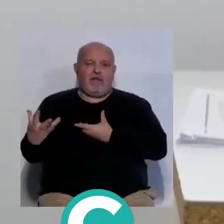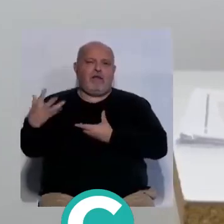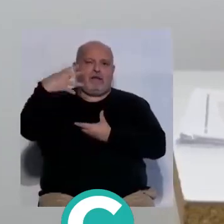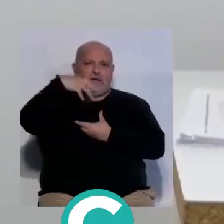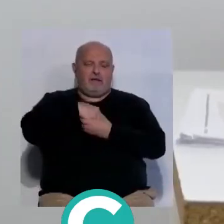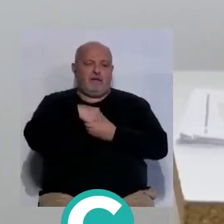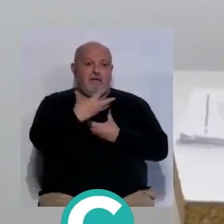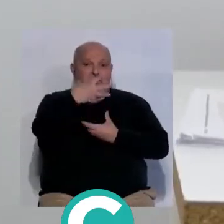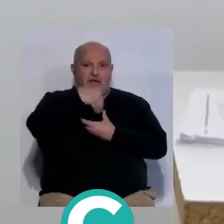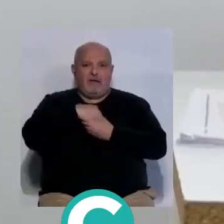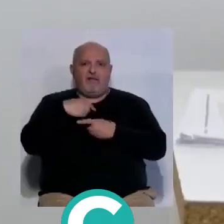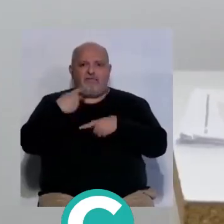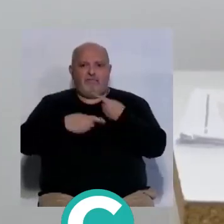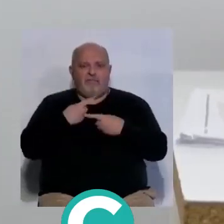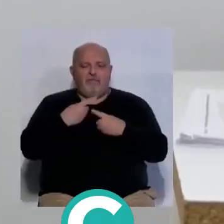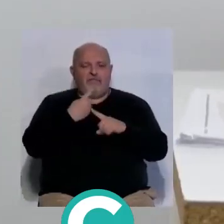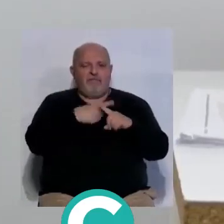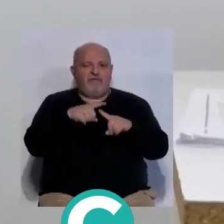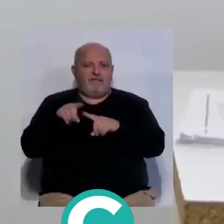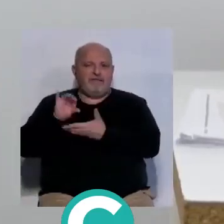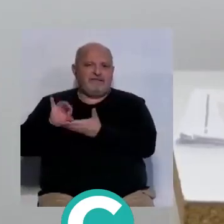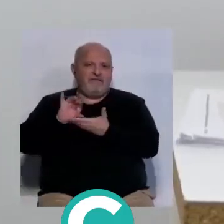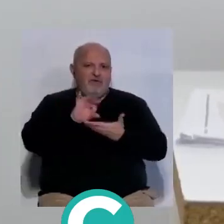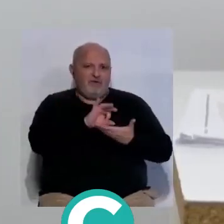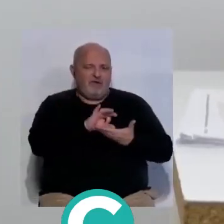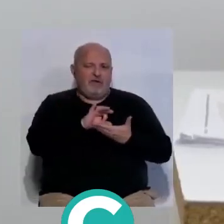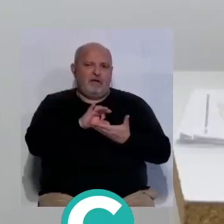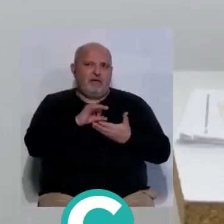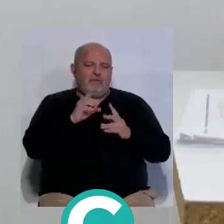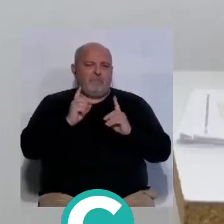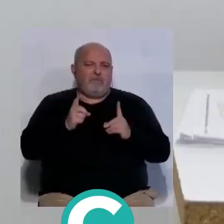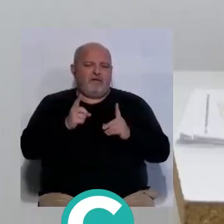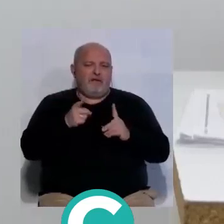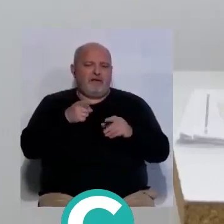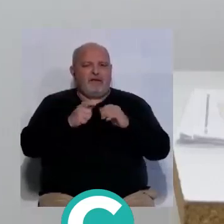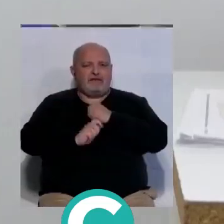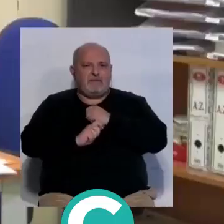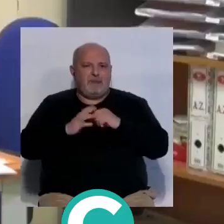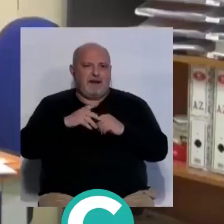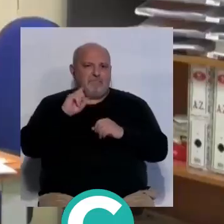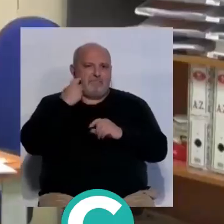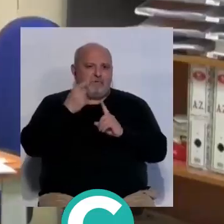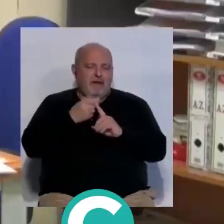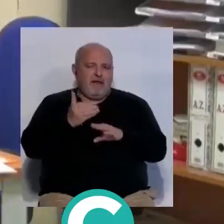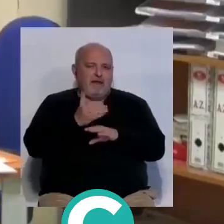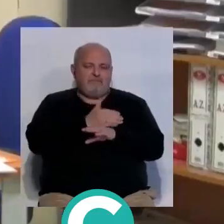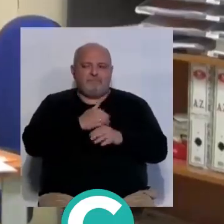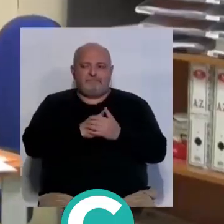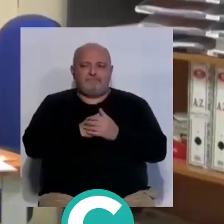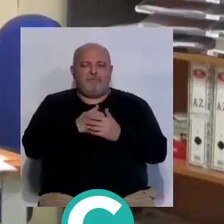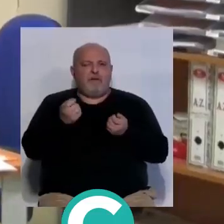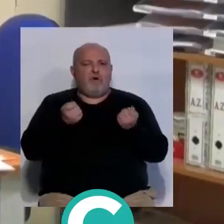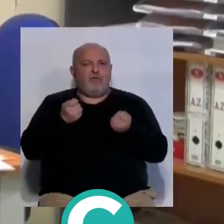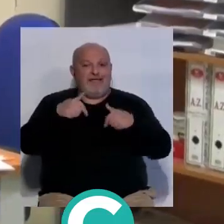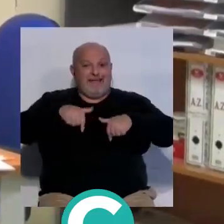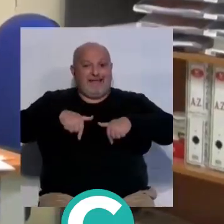y a sus familiares en los distintos servicios para hacer una prevención y unas estrategias de detección precoz. Nosotros vamos a coordinar